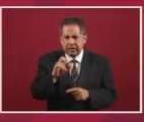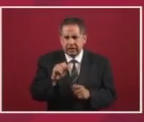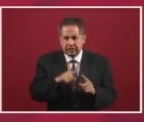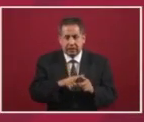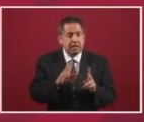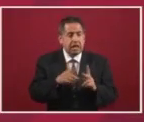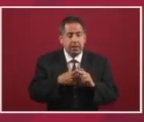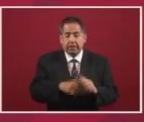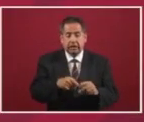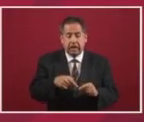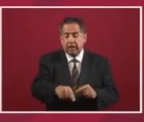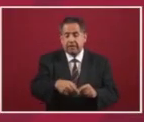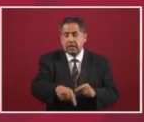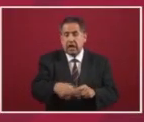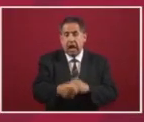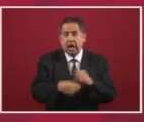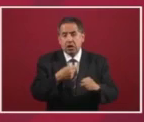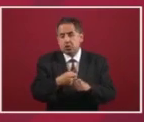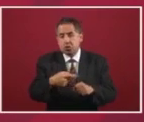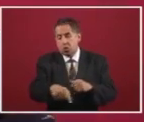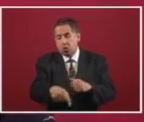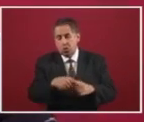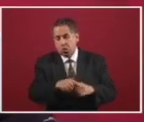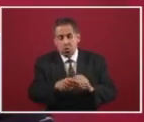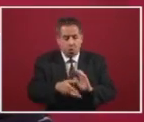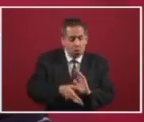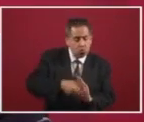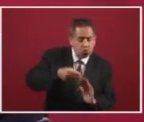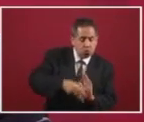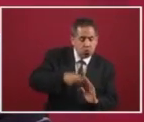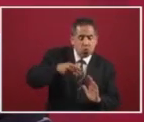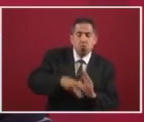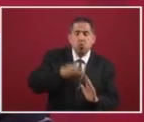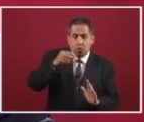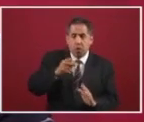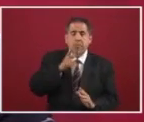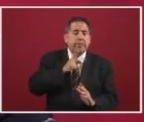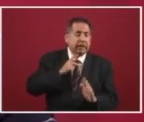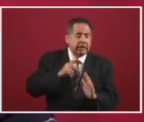va a empezar a fin de año a extraer petróleo.